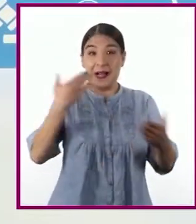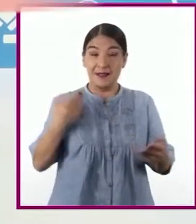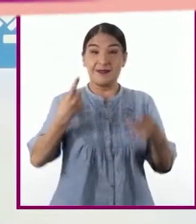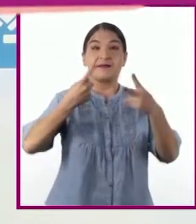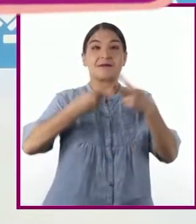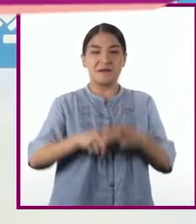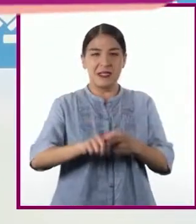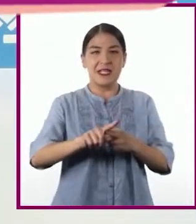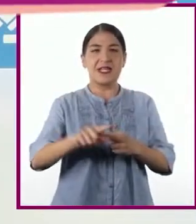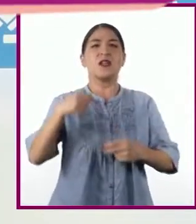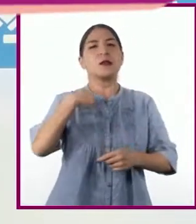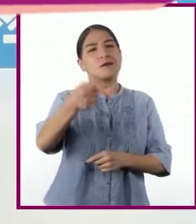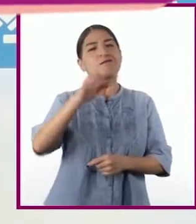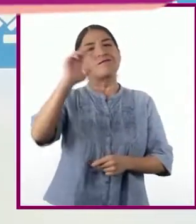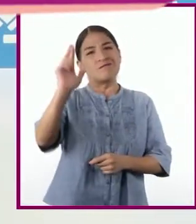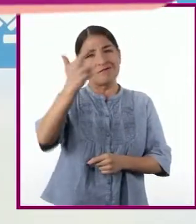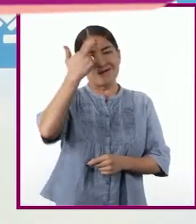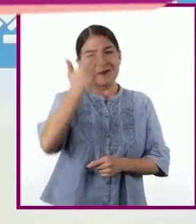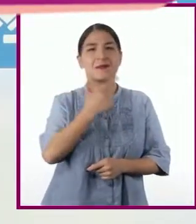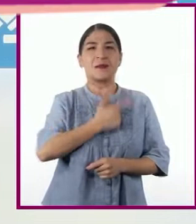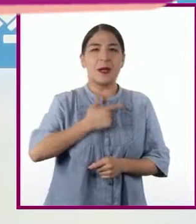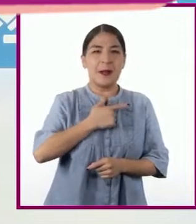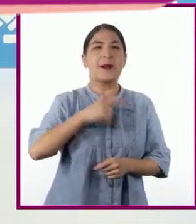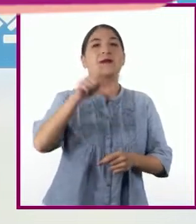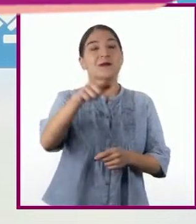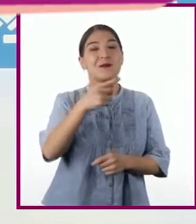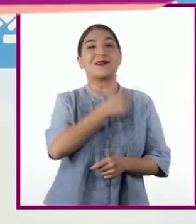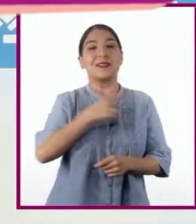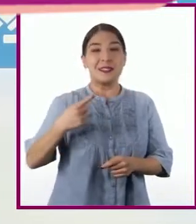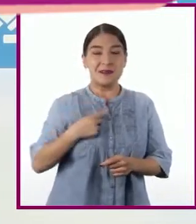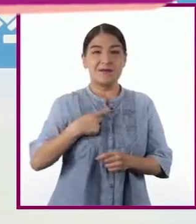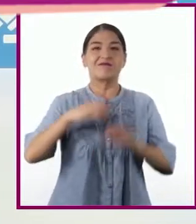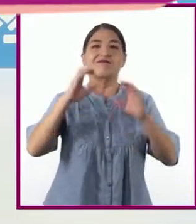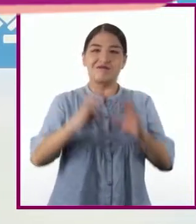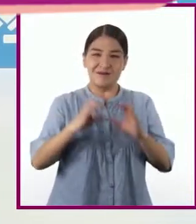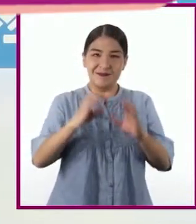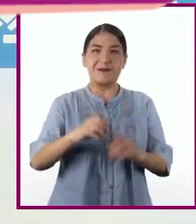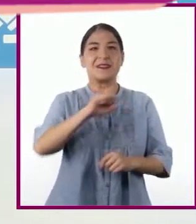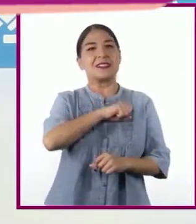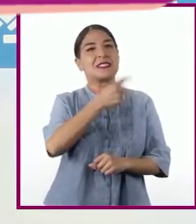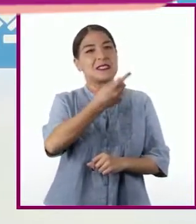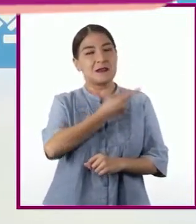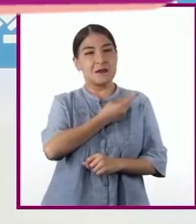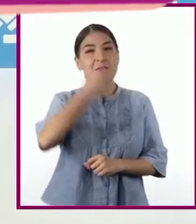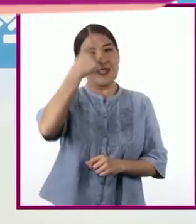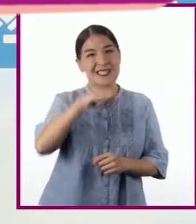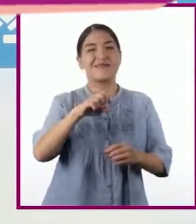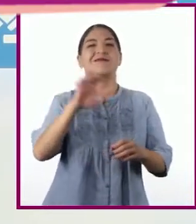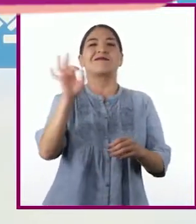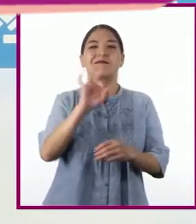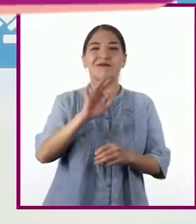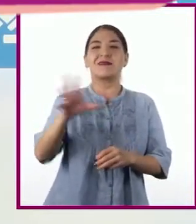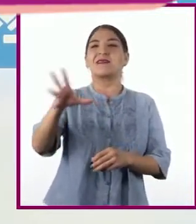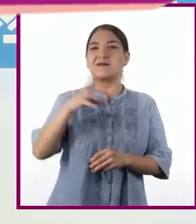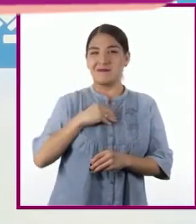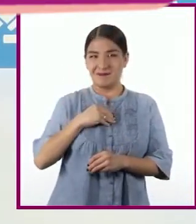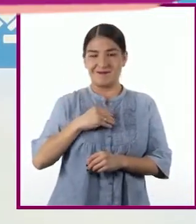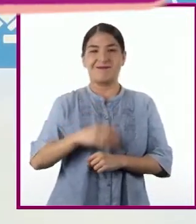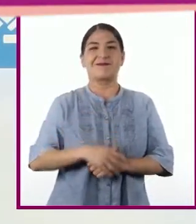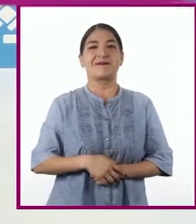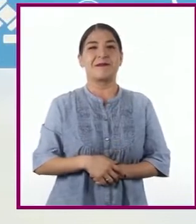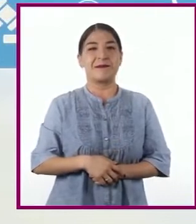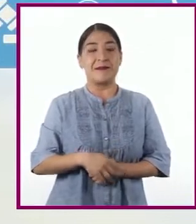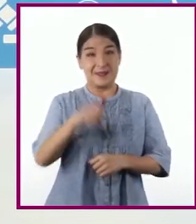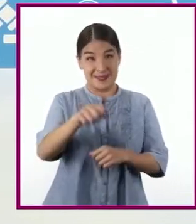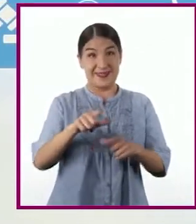de comenzar, me gustaría recordarles que hay que mantener las medidas de salud para evitar riesgos de contagio.